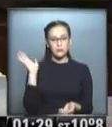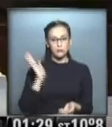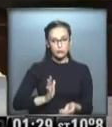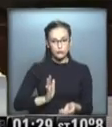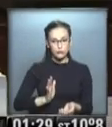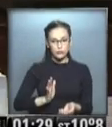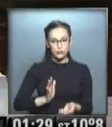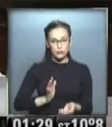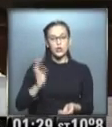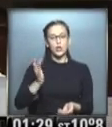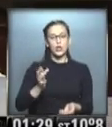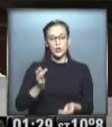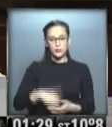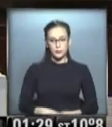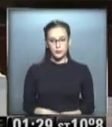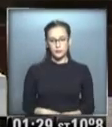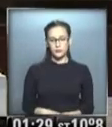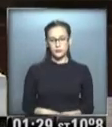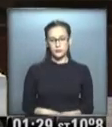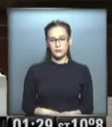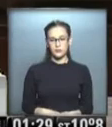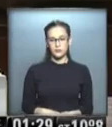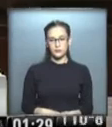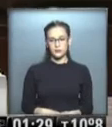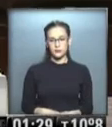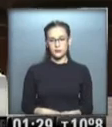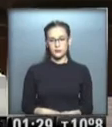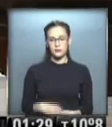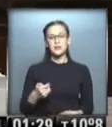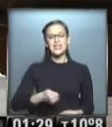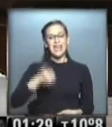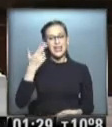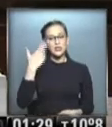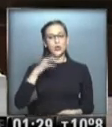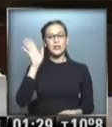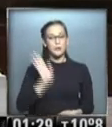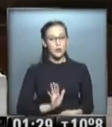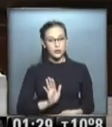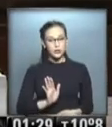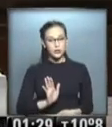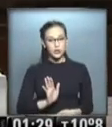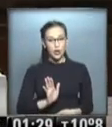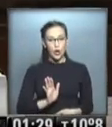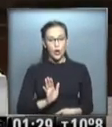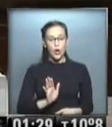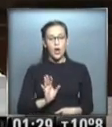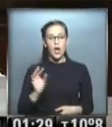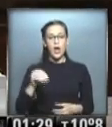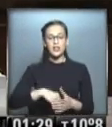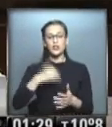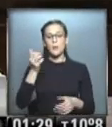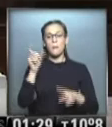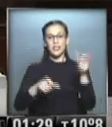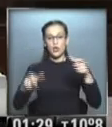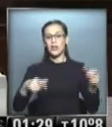Casi el 90% está dentro de este grupo de trabajadores que no llegan a los 15.000 pesos